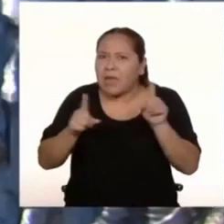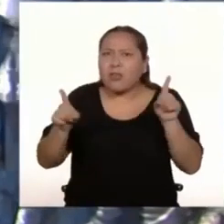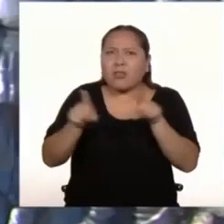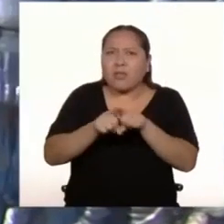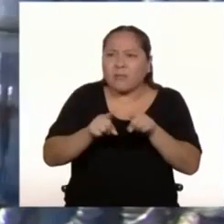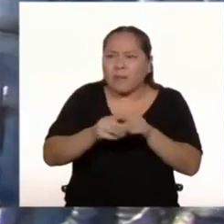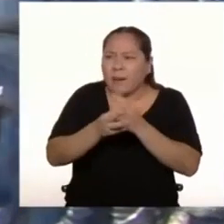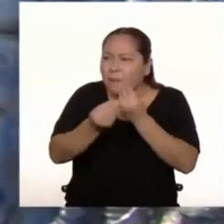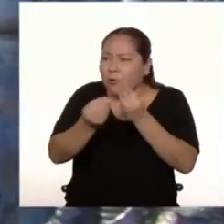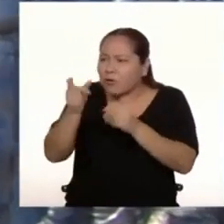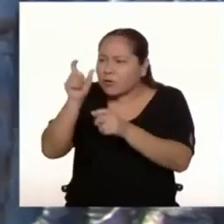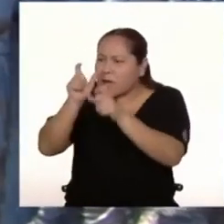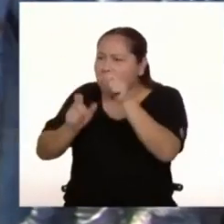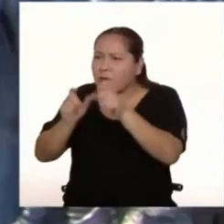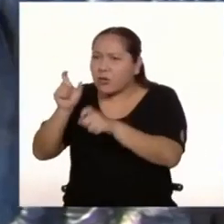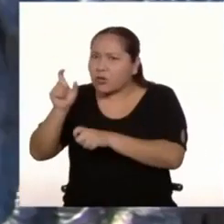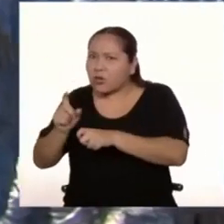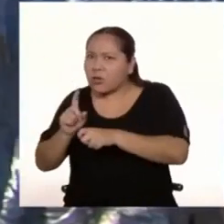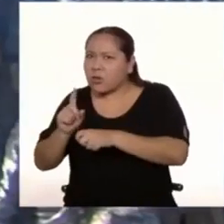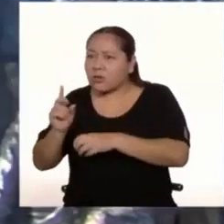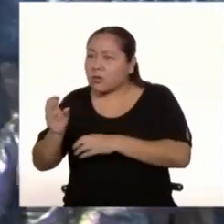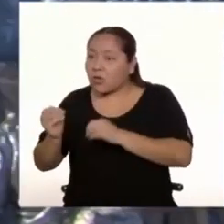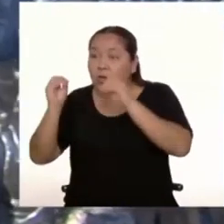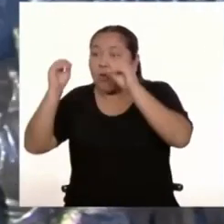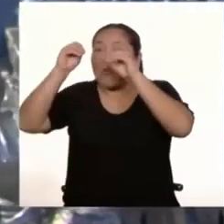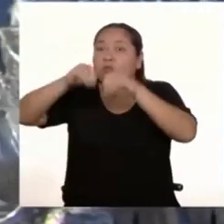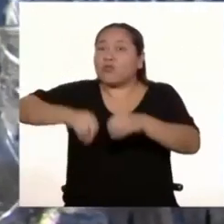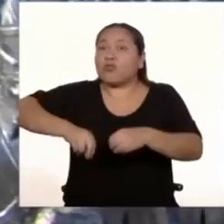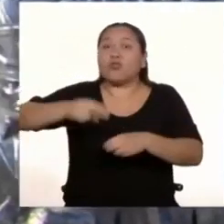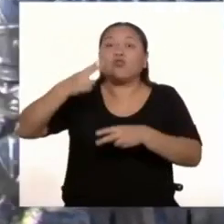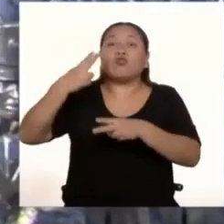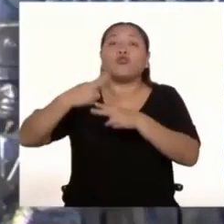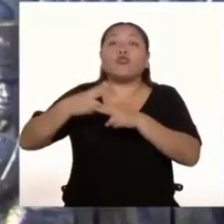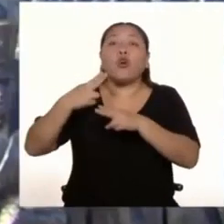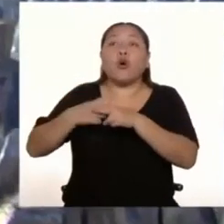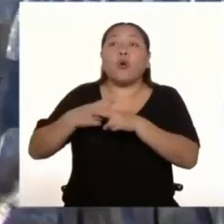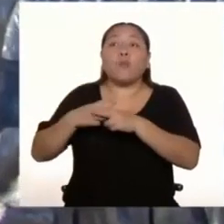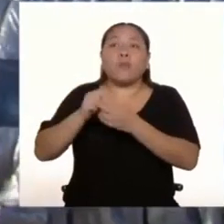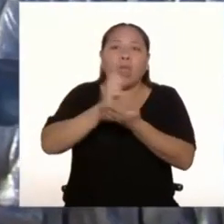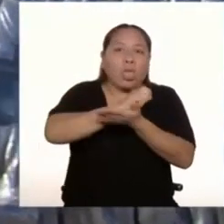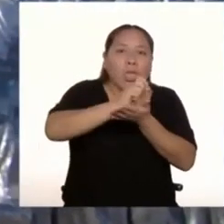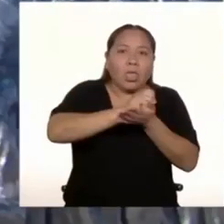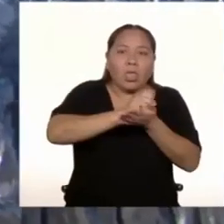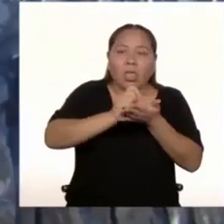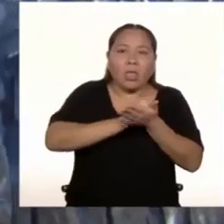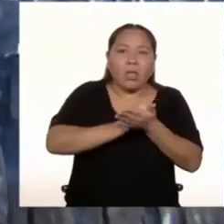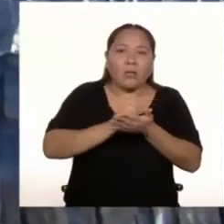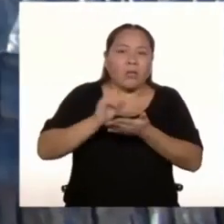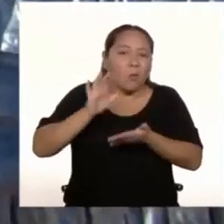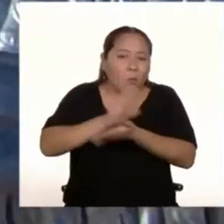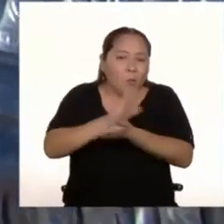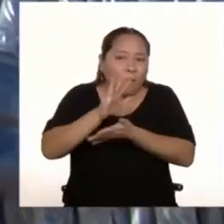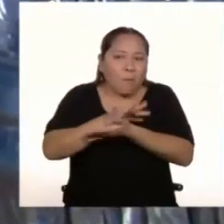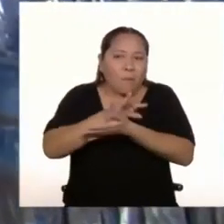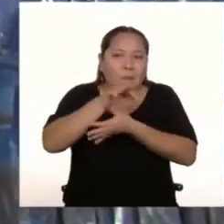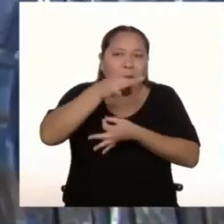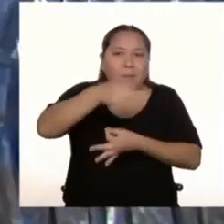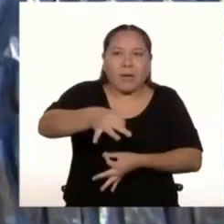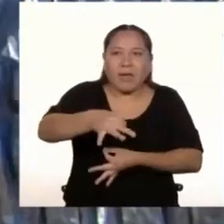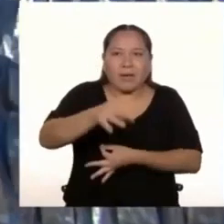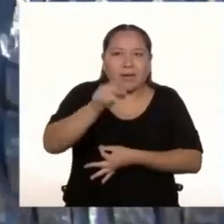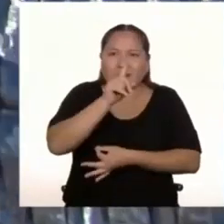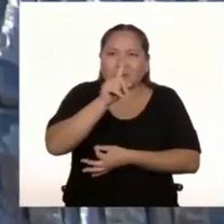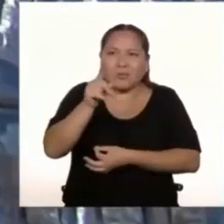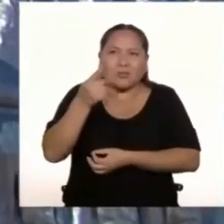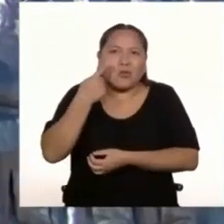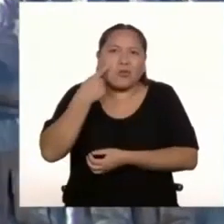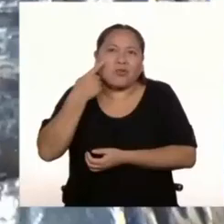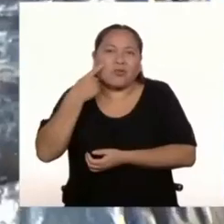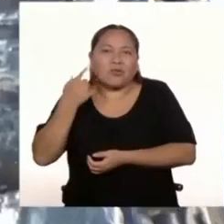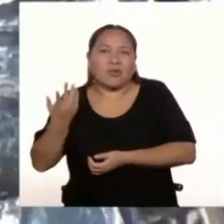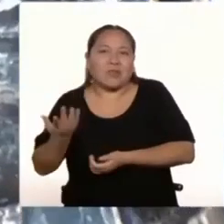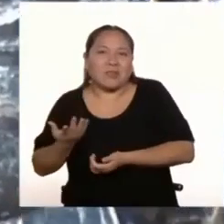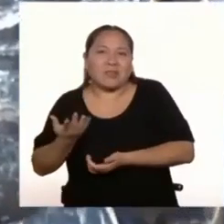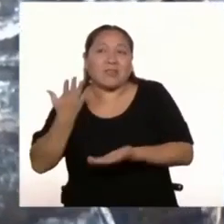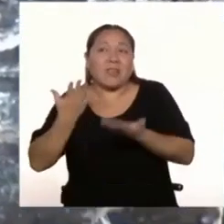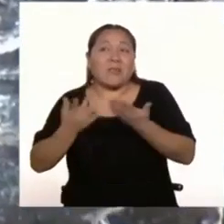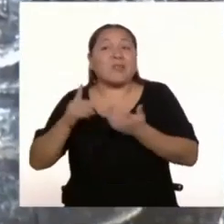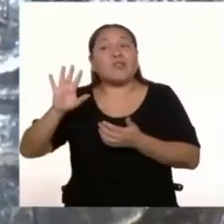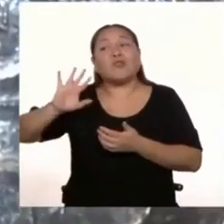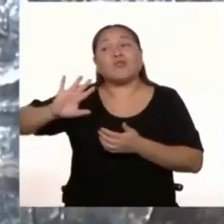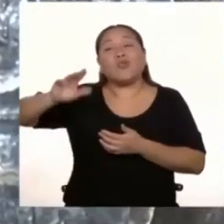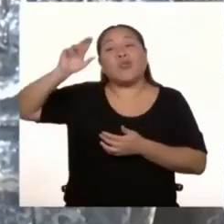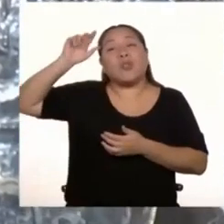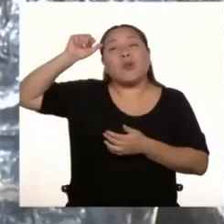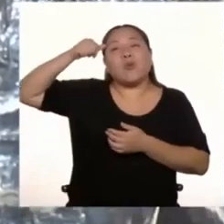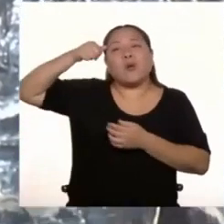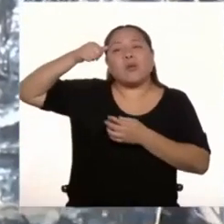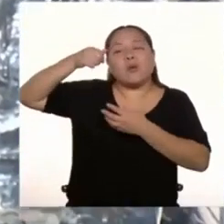participó, pero que no quedaron inscritos en los partes de guerra, ni en los documentos, o los que tal vez su recuerdo se perdió con